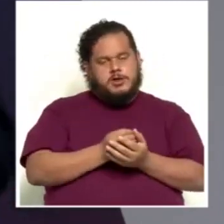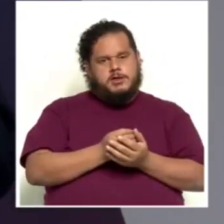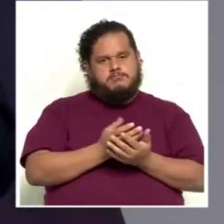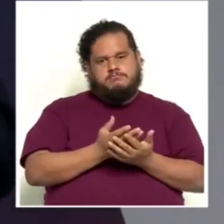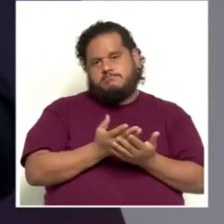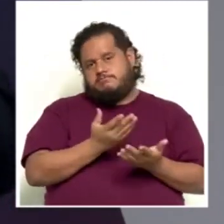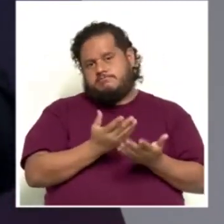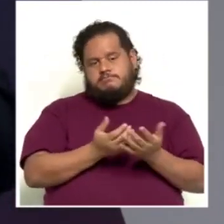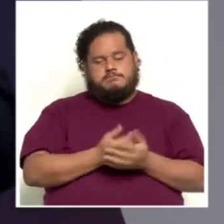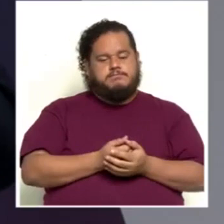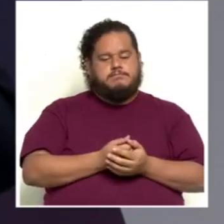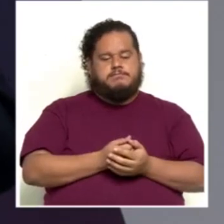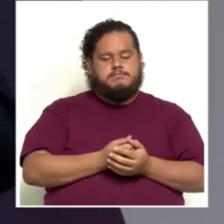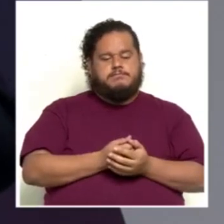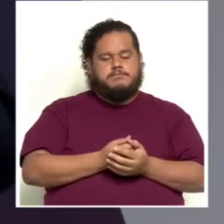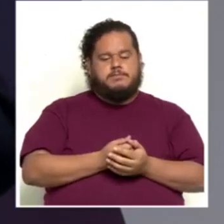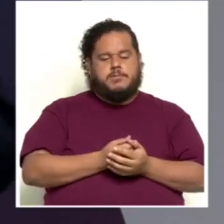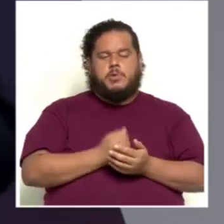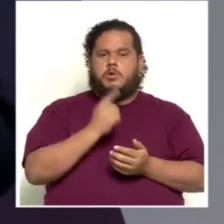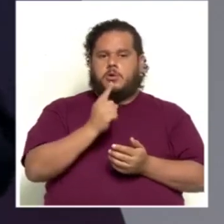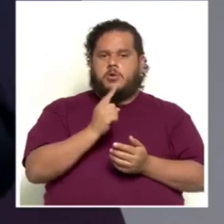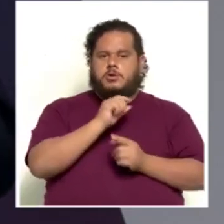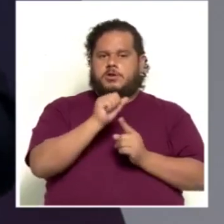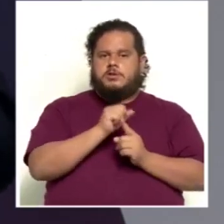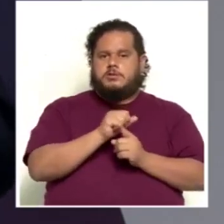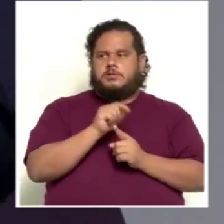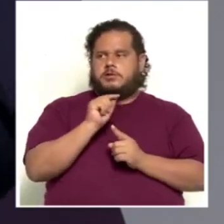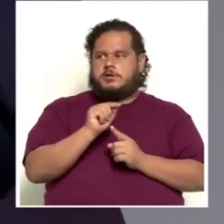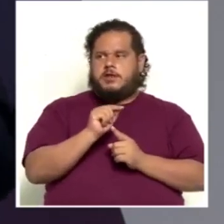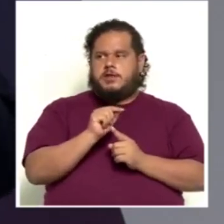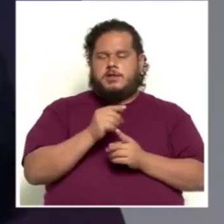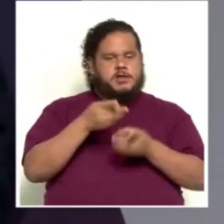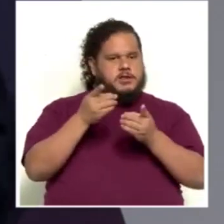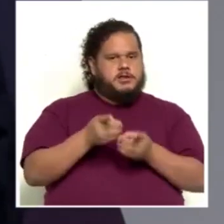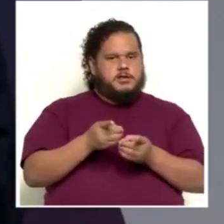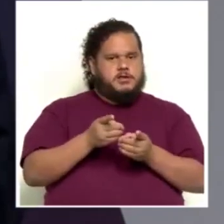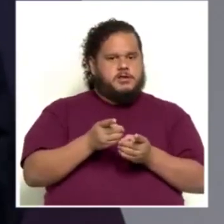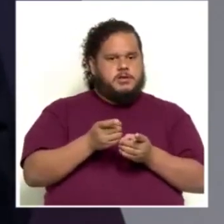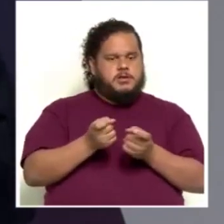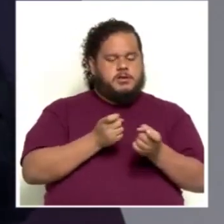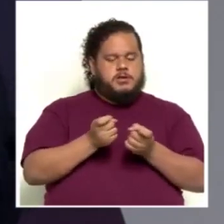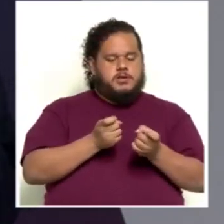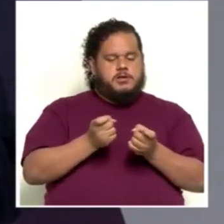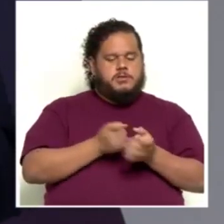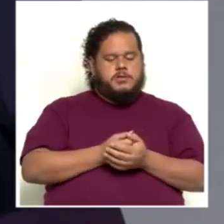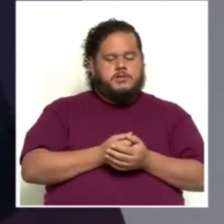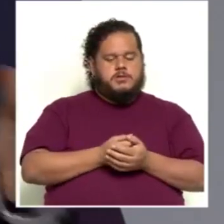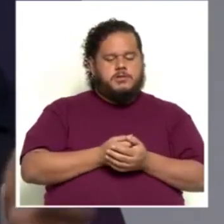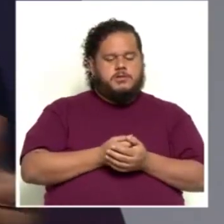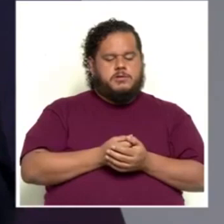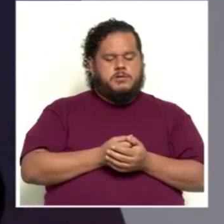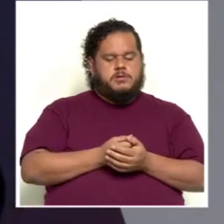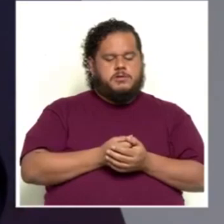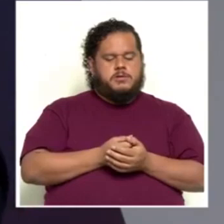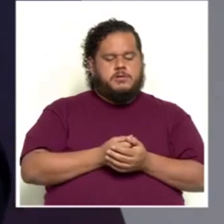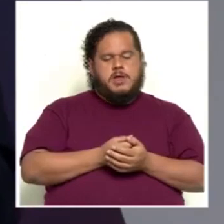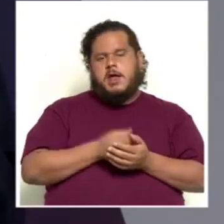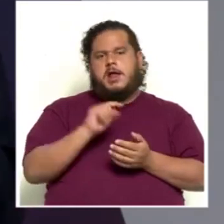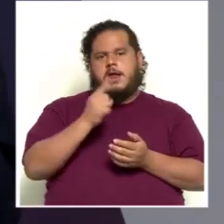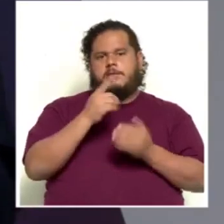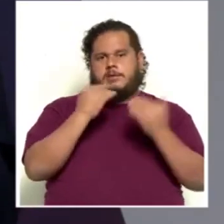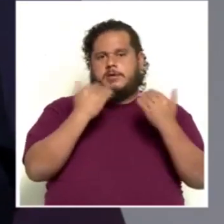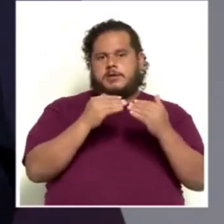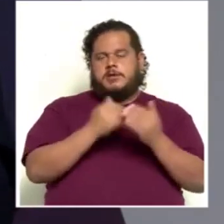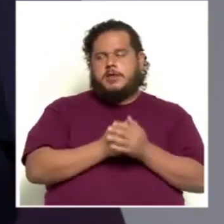tal. Un factor de esta indecisión que dominó por lo menos la primera